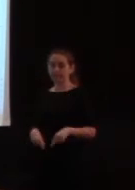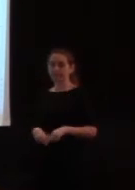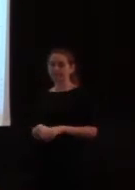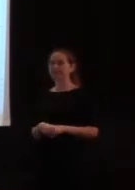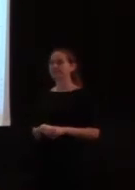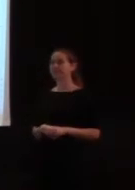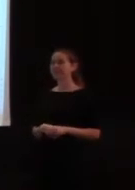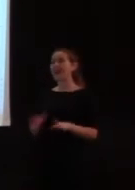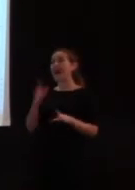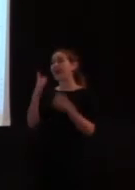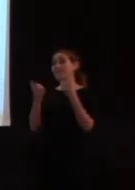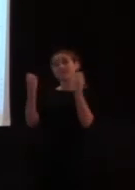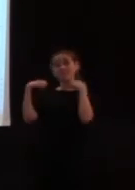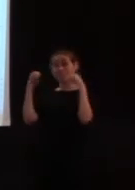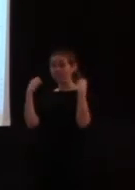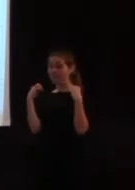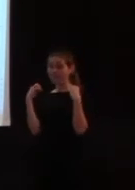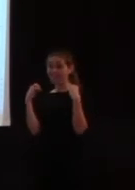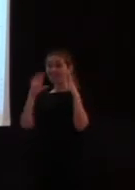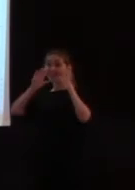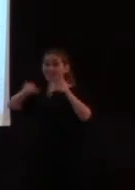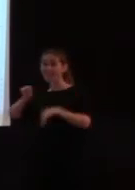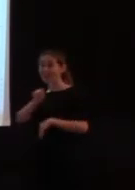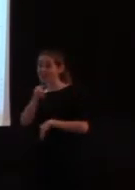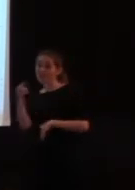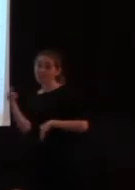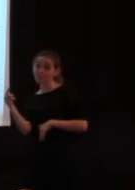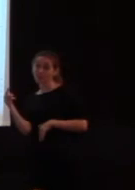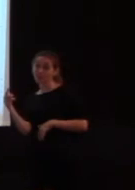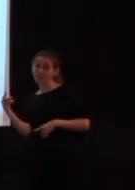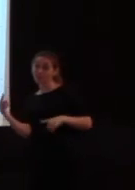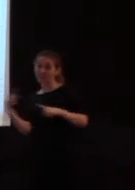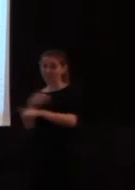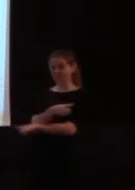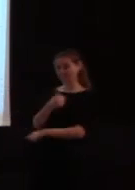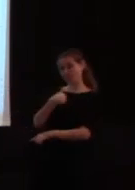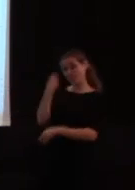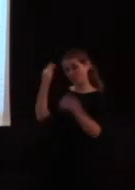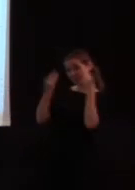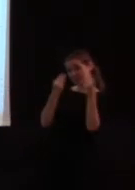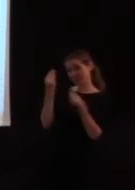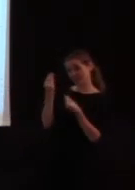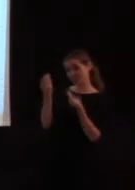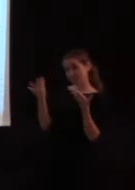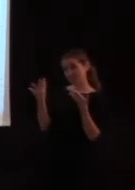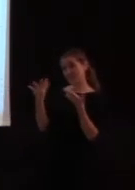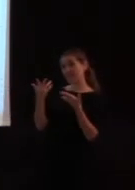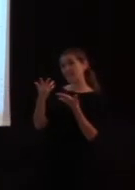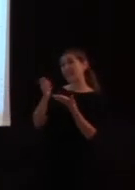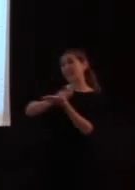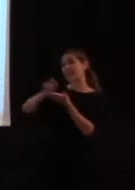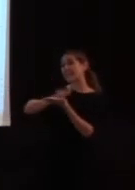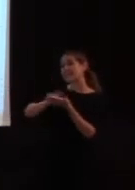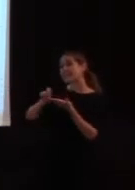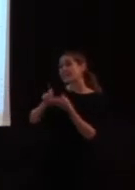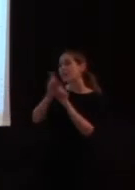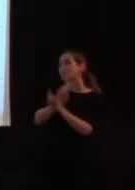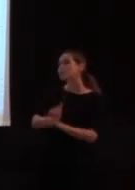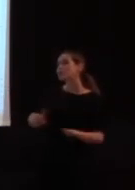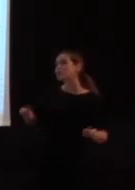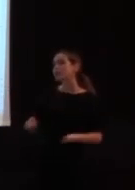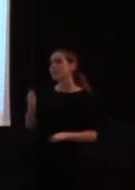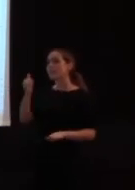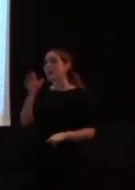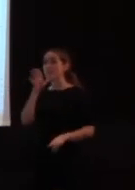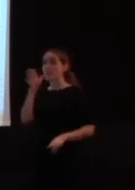prácticas que no nos salen como nosotros pensamos. Y eso ocurre, en la lengua escrita tenemos que simular más, porque es privada, ¿eh? Porque